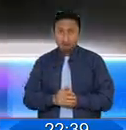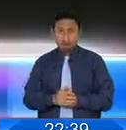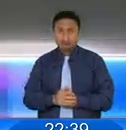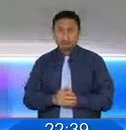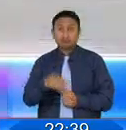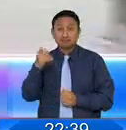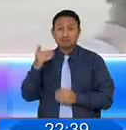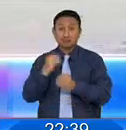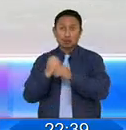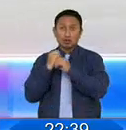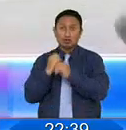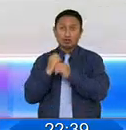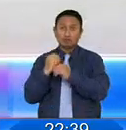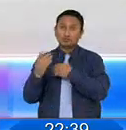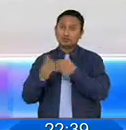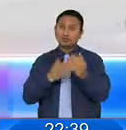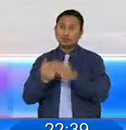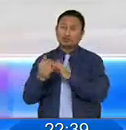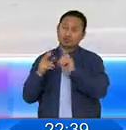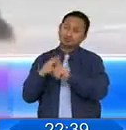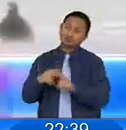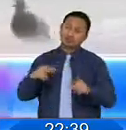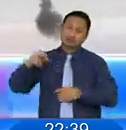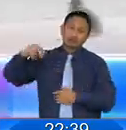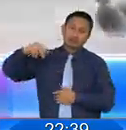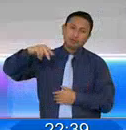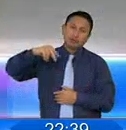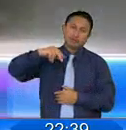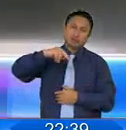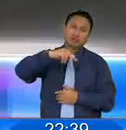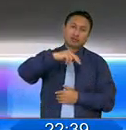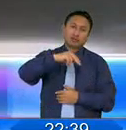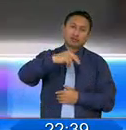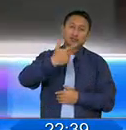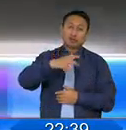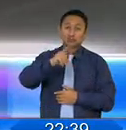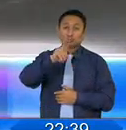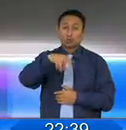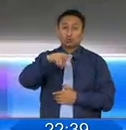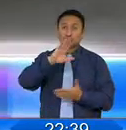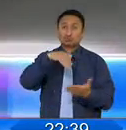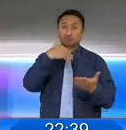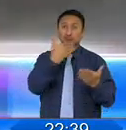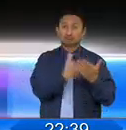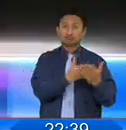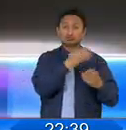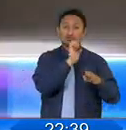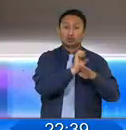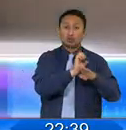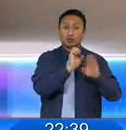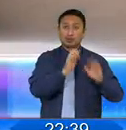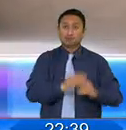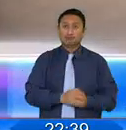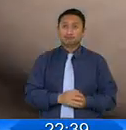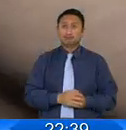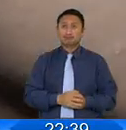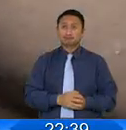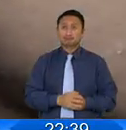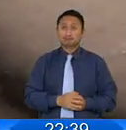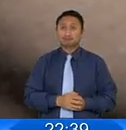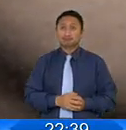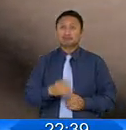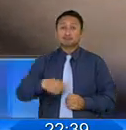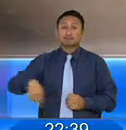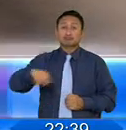a emprender una caminata constante por más de 2 meses hasta pisar suelo ecuatoriano. La mayoría de los días no tenemos para